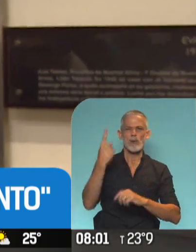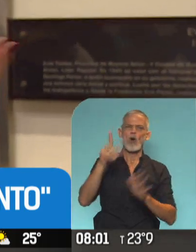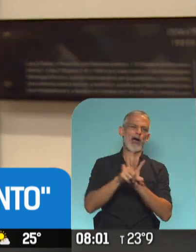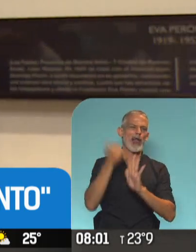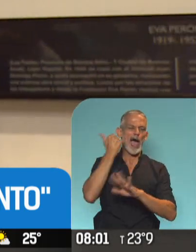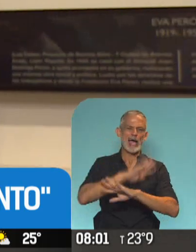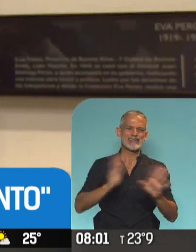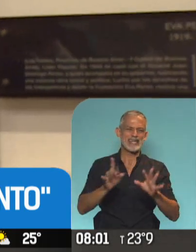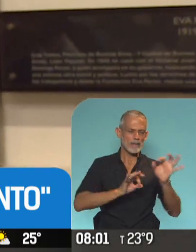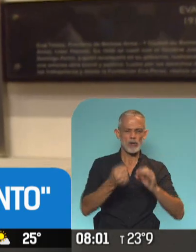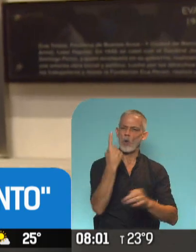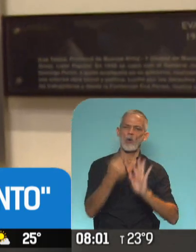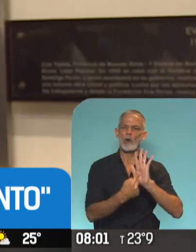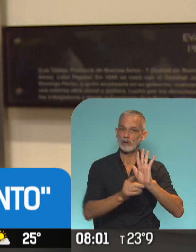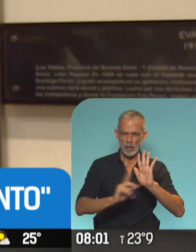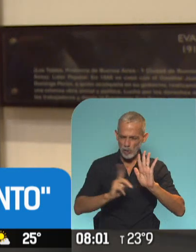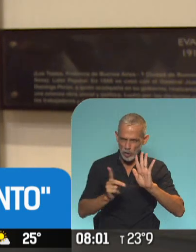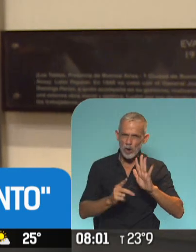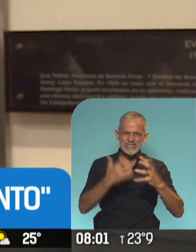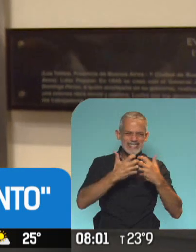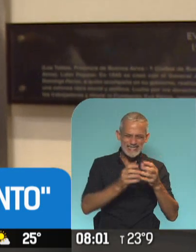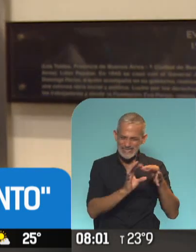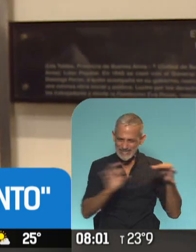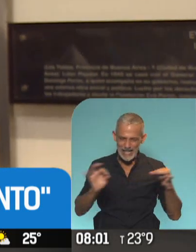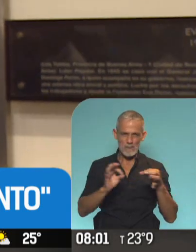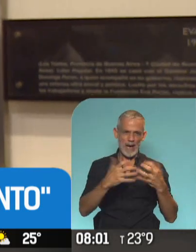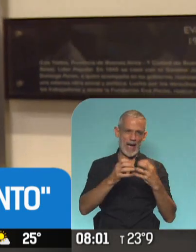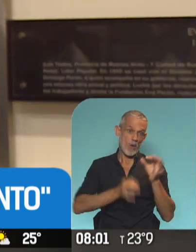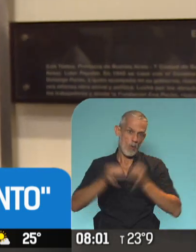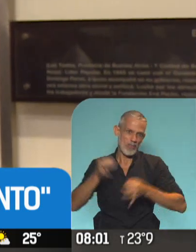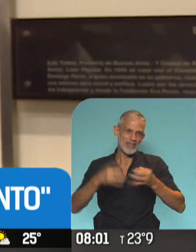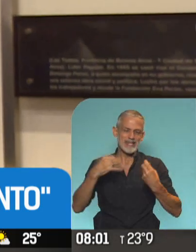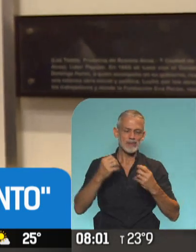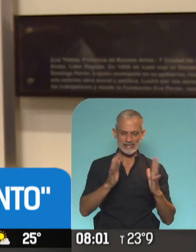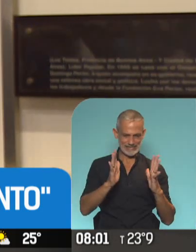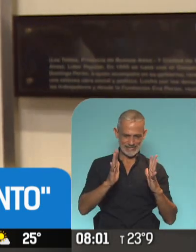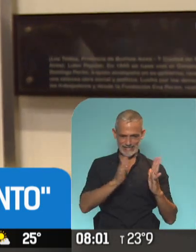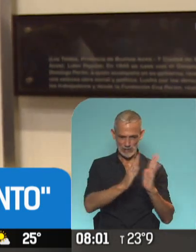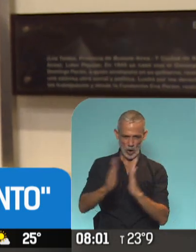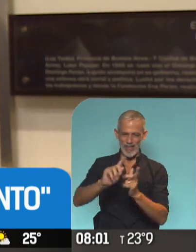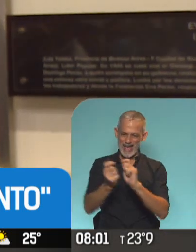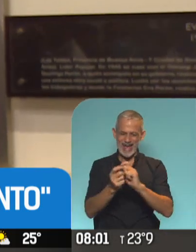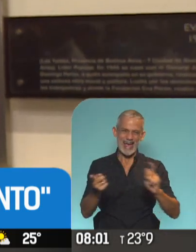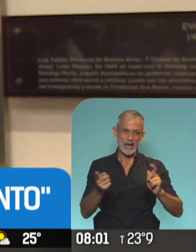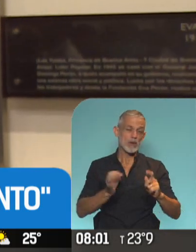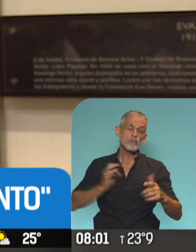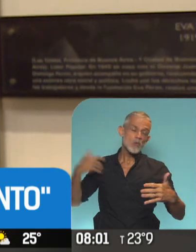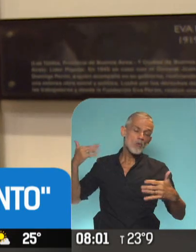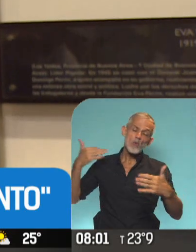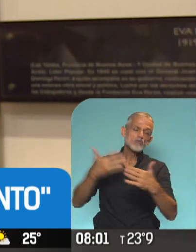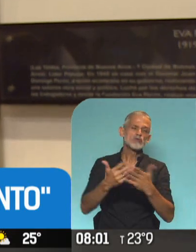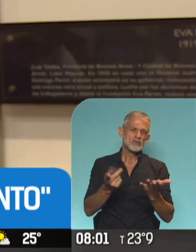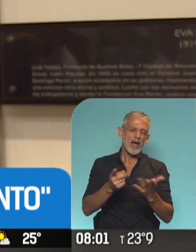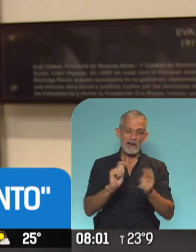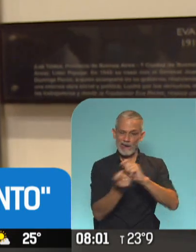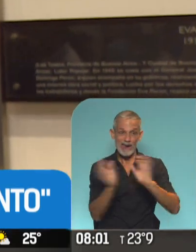ley y un solo proyecto, es un conjunto, es un sistema judicial que tenemos que reordenar y tenemos que cambiar. O sea, hace muchos años que la justicia no